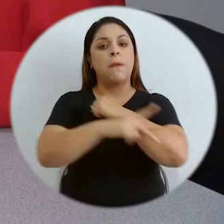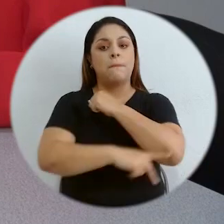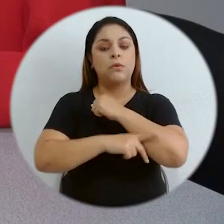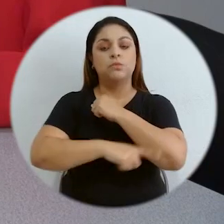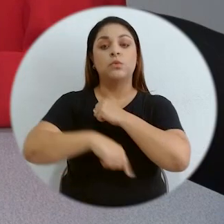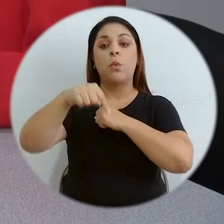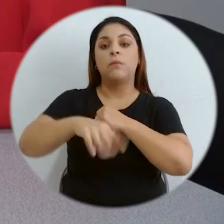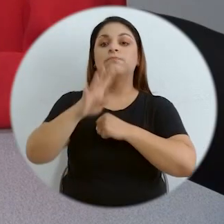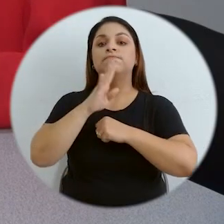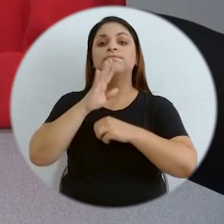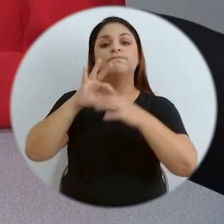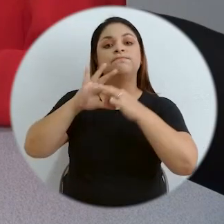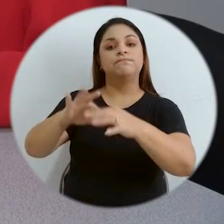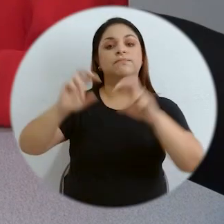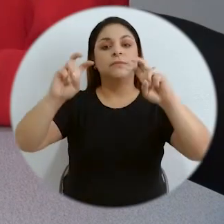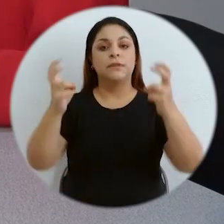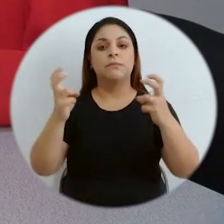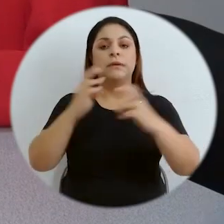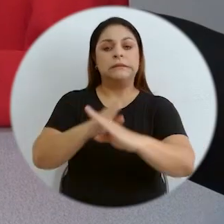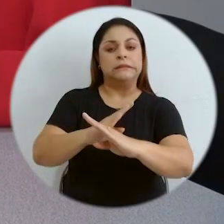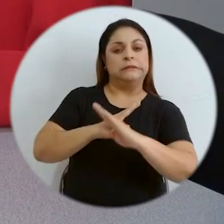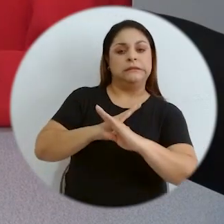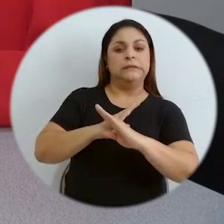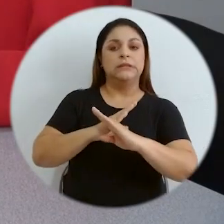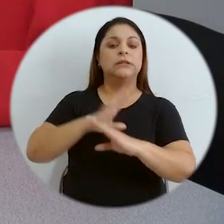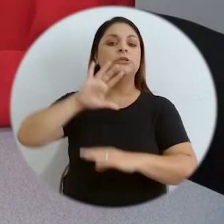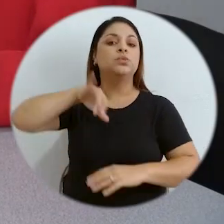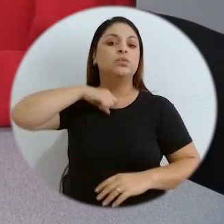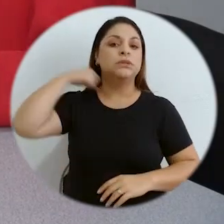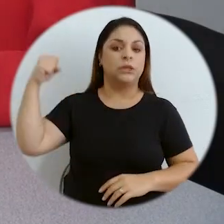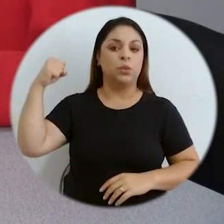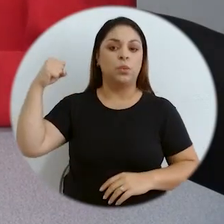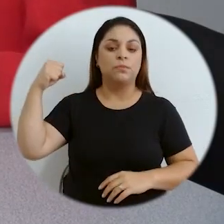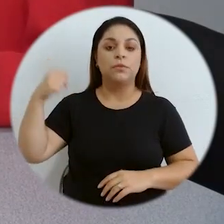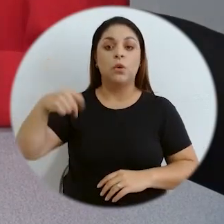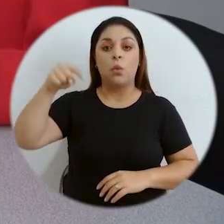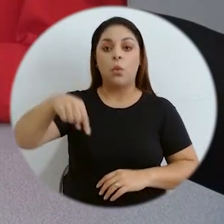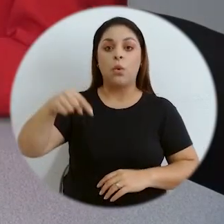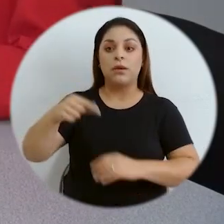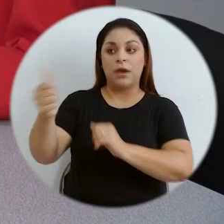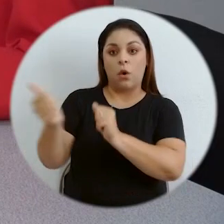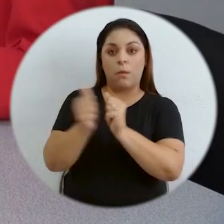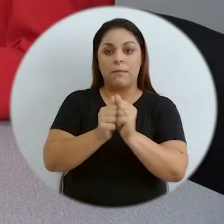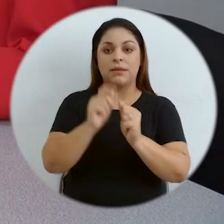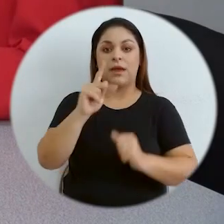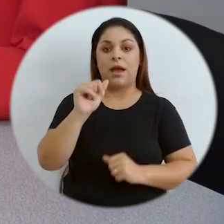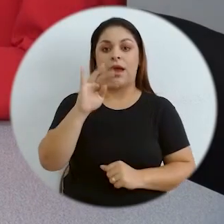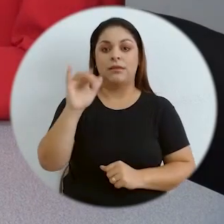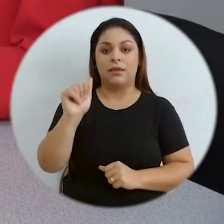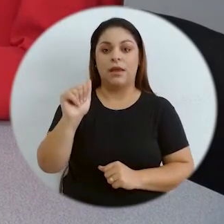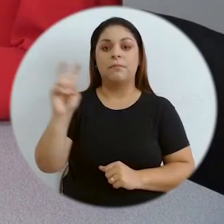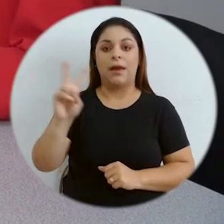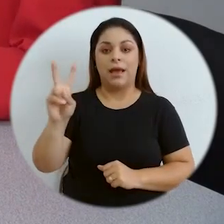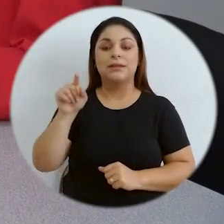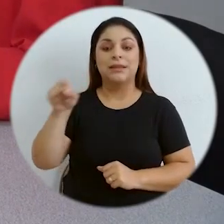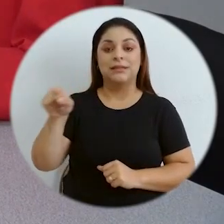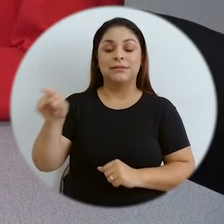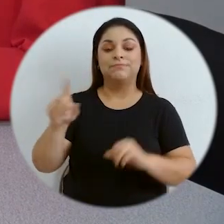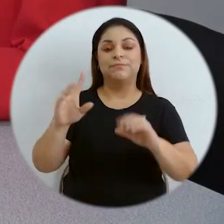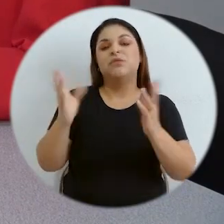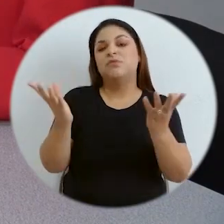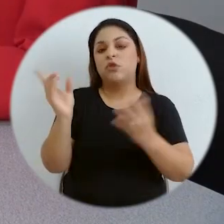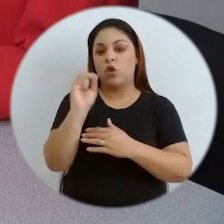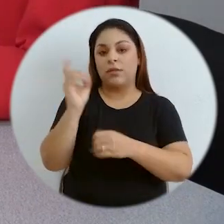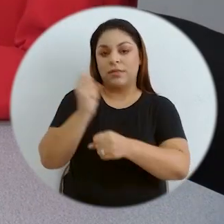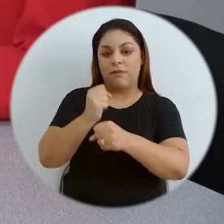la prevención del suicidio y para eso nos acompaña la compañera Katia Vargas del Departamento de Orientación y Psicología de la